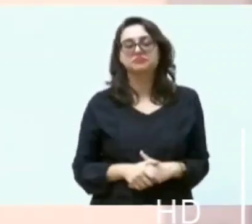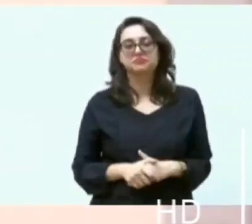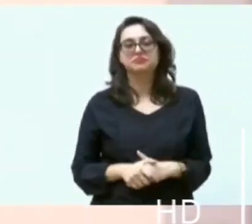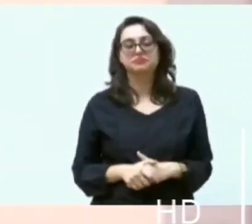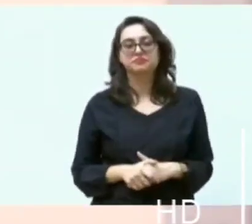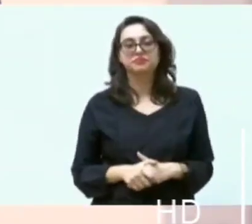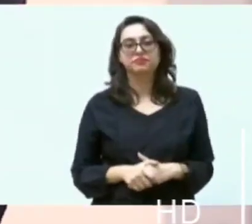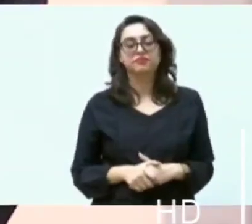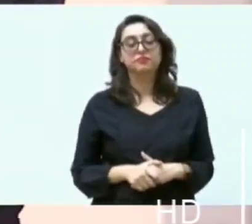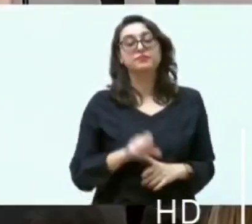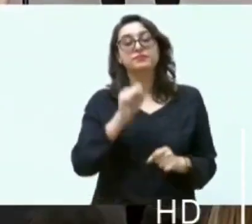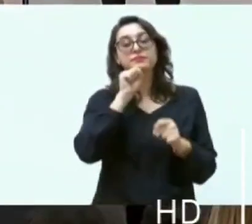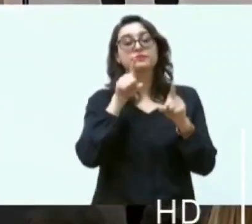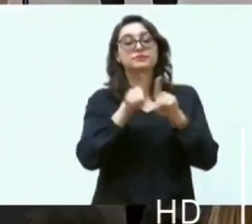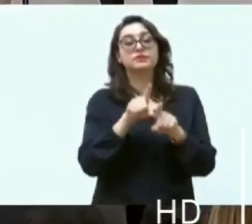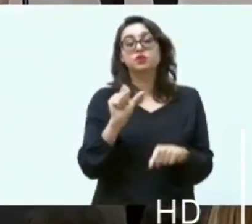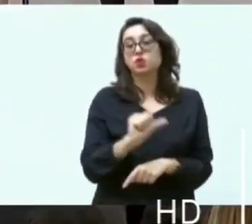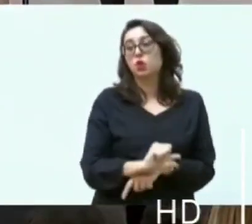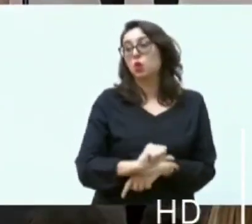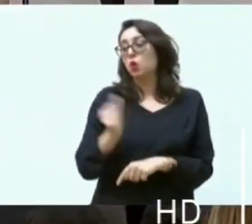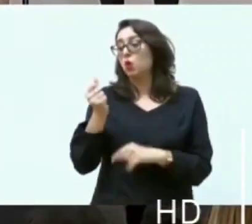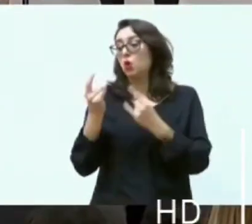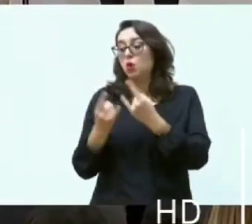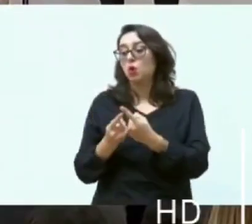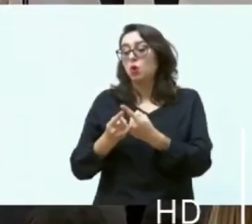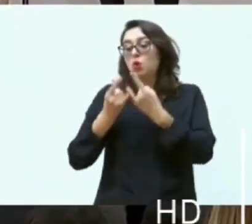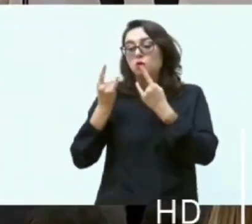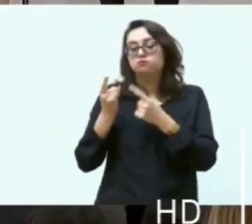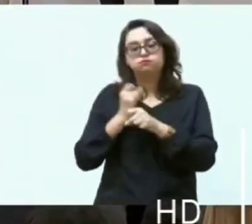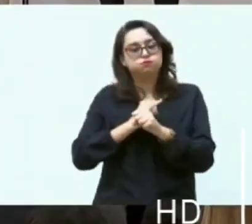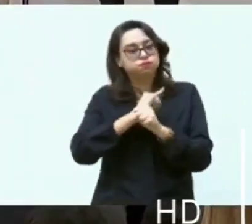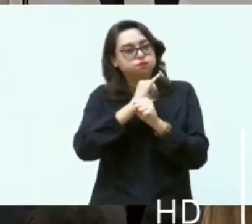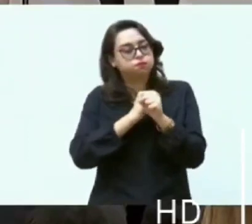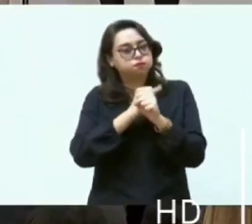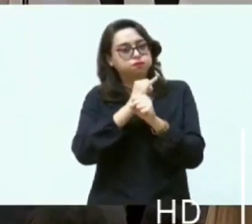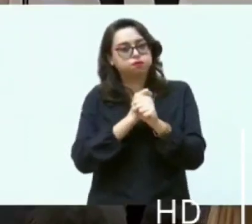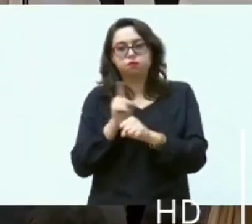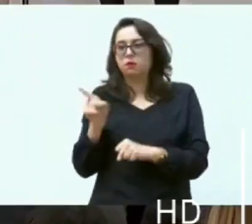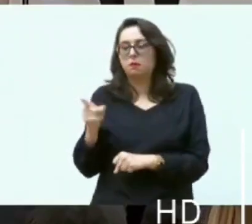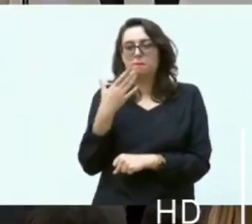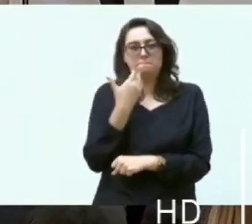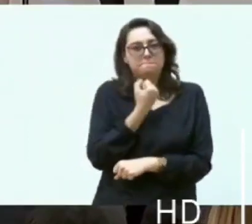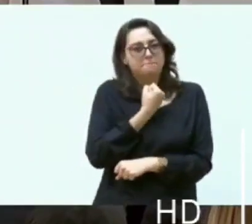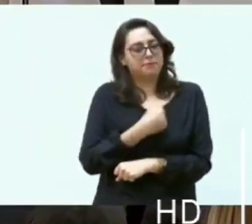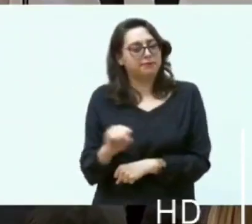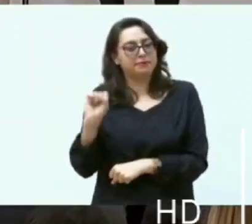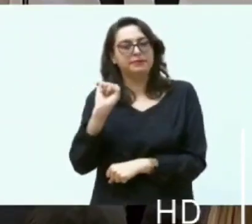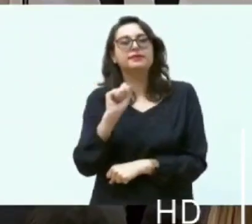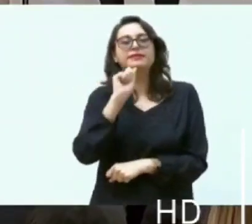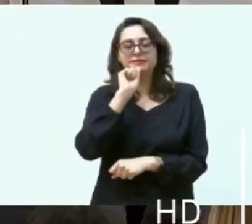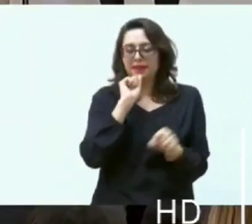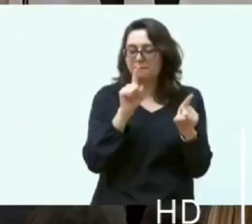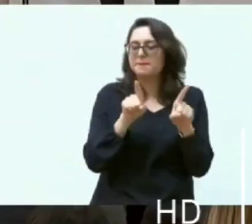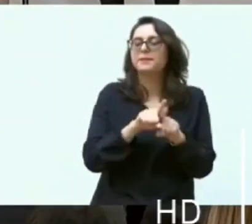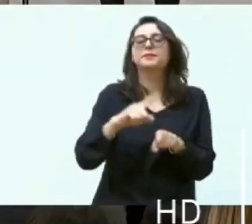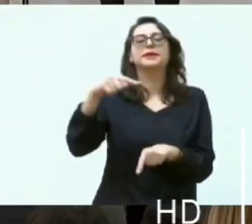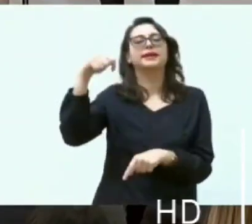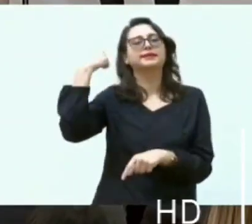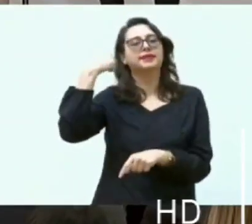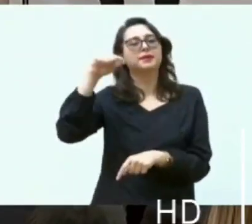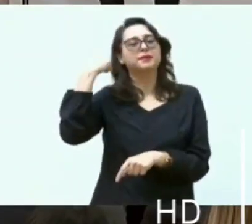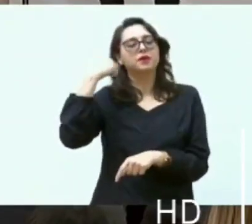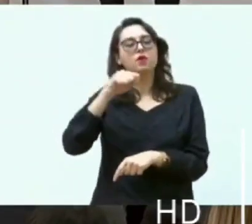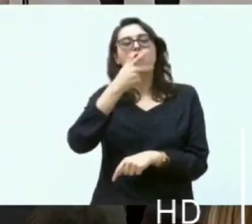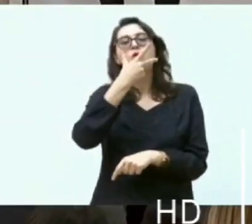otro historiador, investigador de primera, tabasqueño,